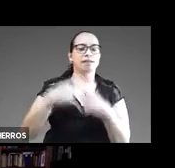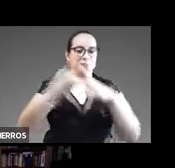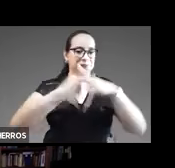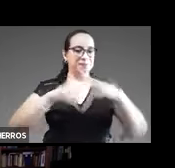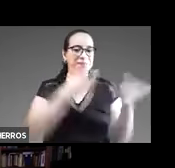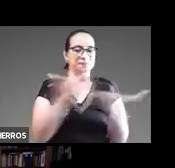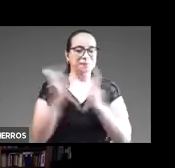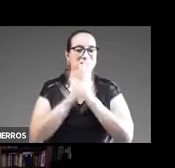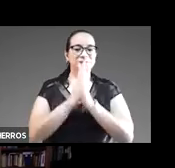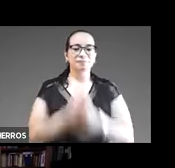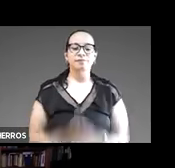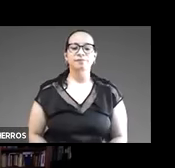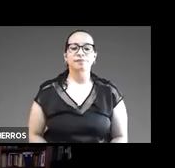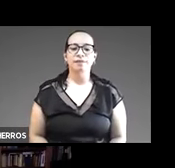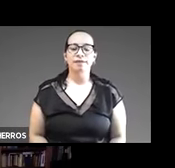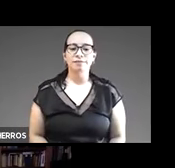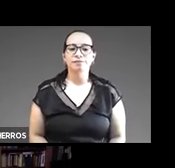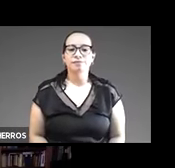favor.